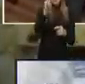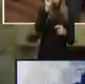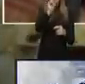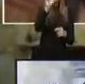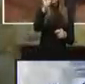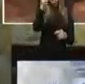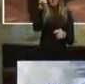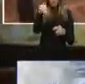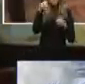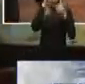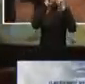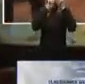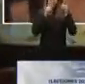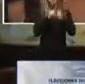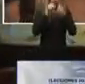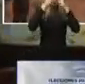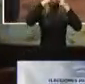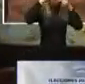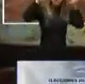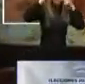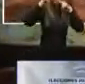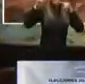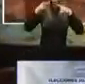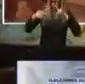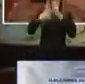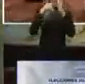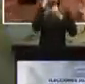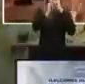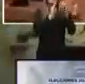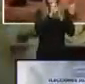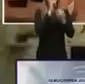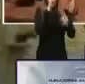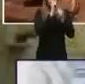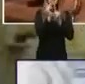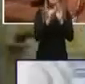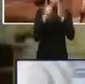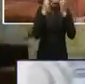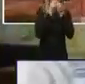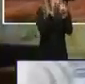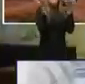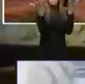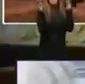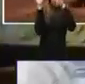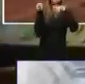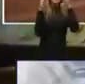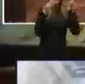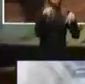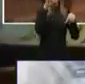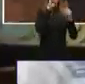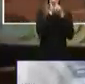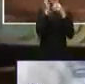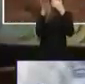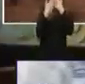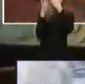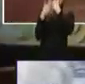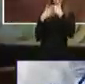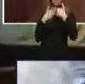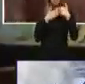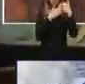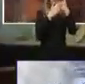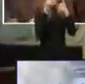nuestra señal también a través de internet, pero no digamos la audiencia masiva que nos están reportando a través de